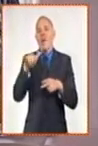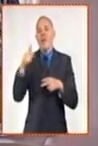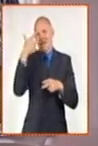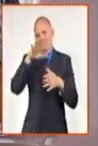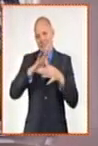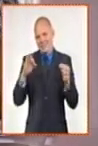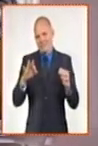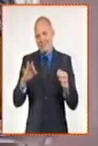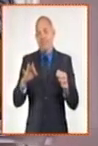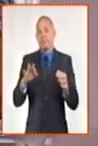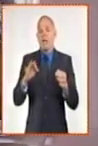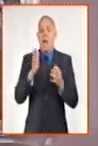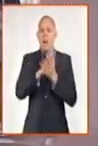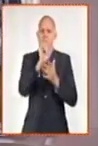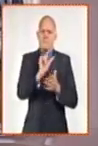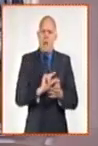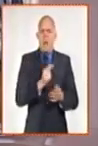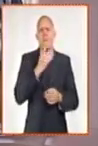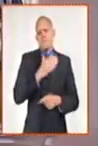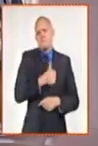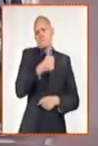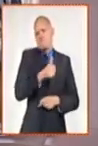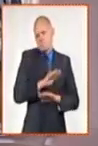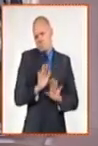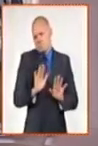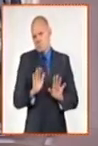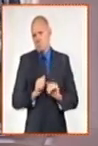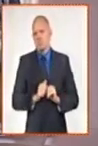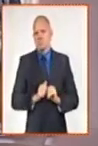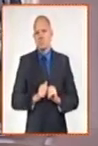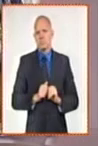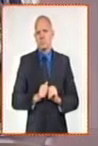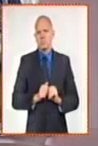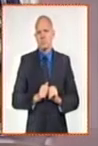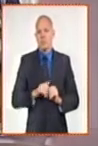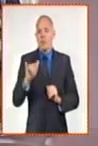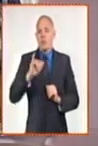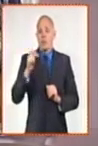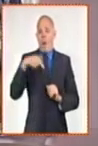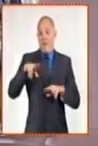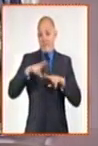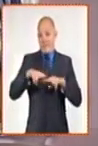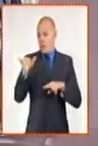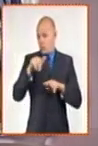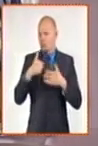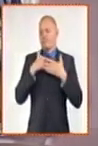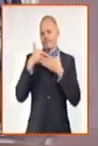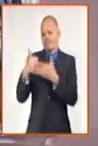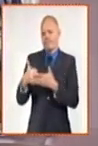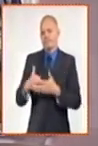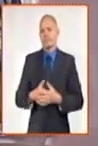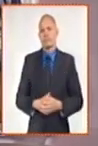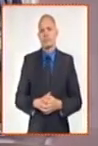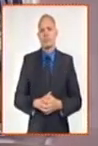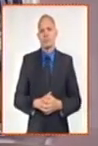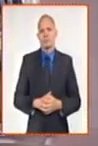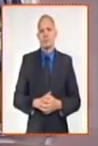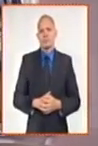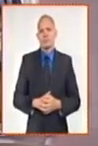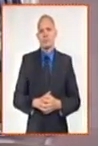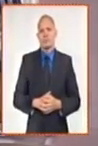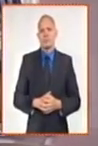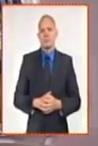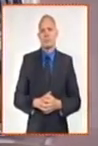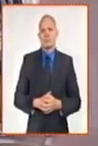Artemisa, porque en el caso de Mayabeque y la empresa de transmisión nuestra también va a apoyar las labores de recuperación en